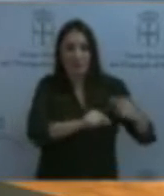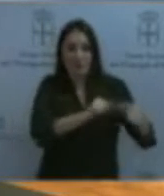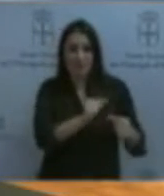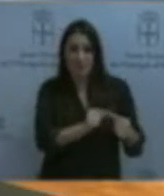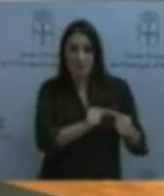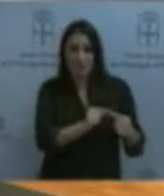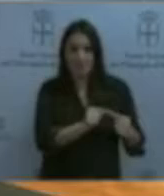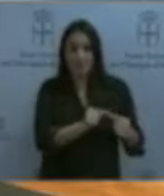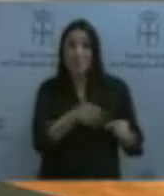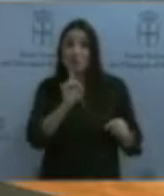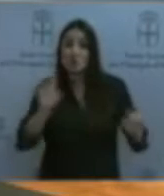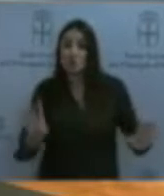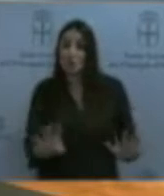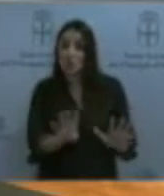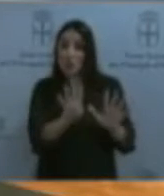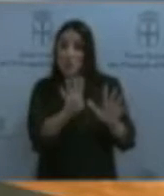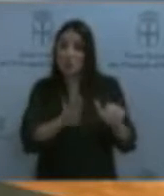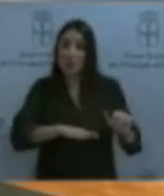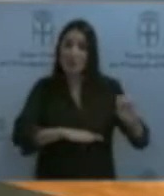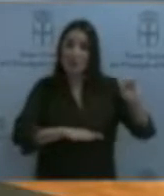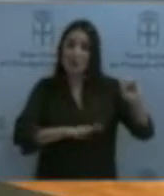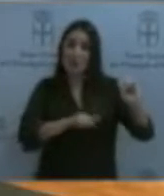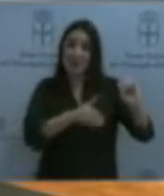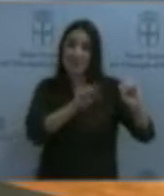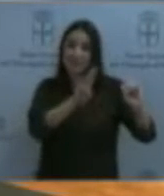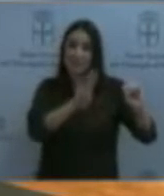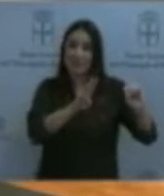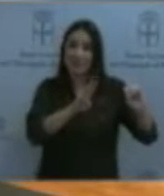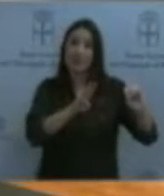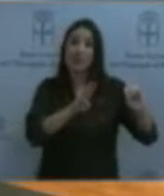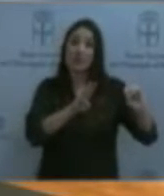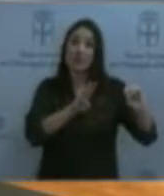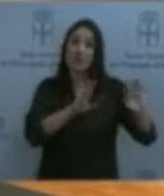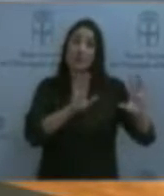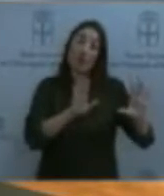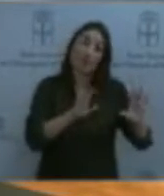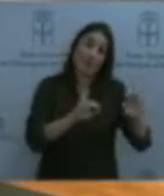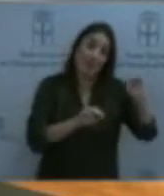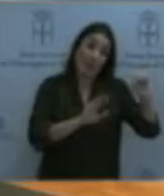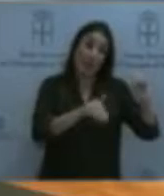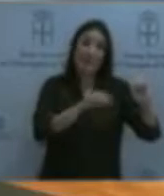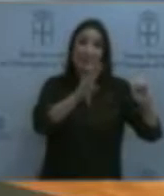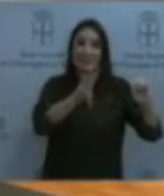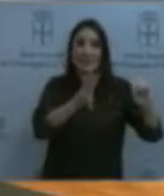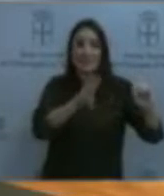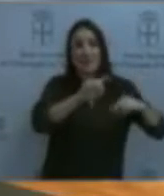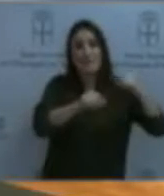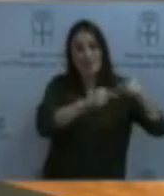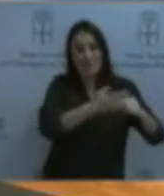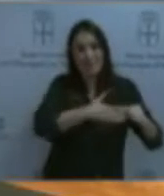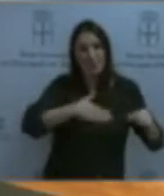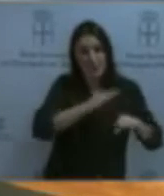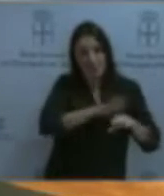y entre ellos solo 9 de 0 a 3 años. Sin embargo, de 0 a 3 años es la elección fundamental de las familias